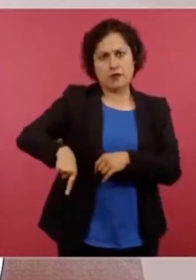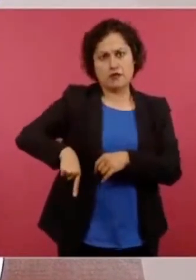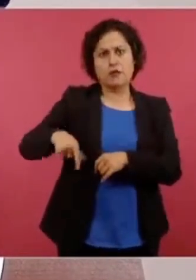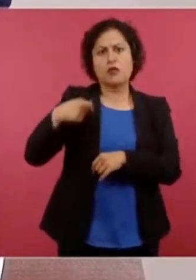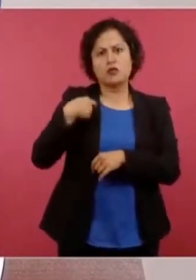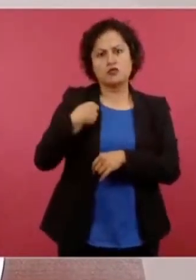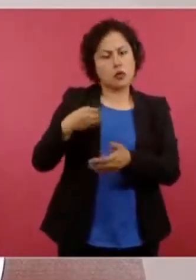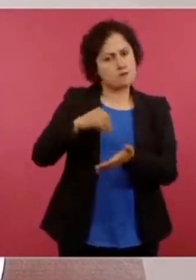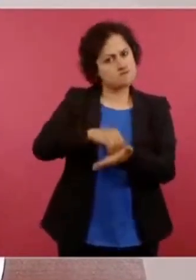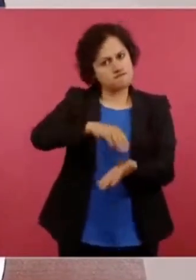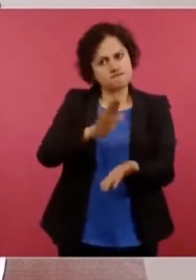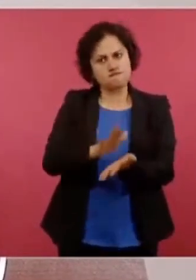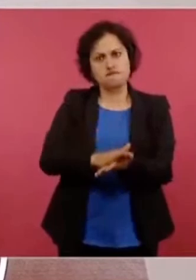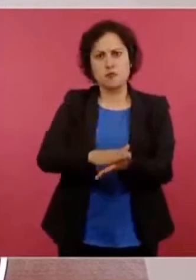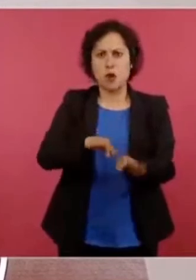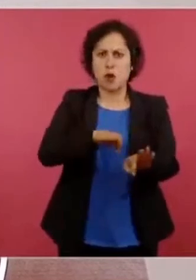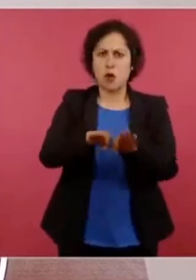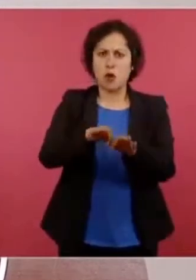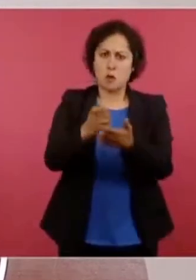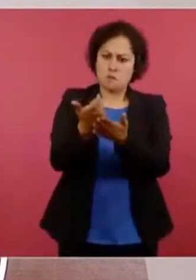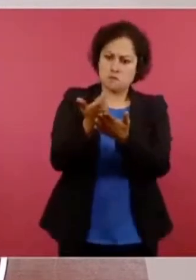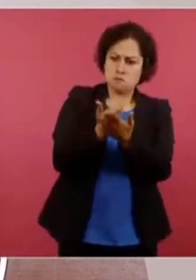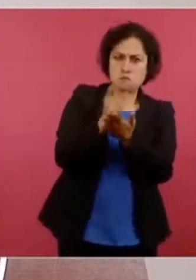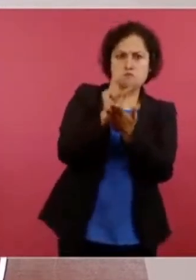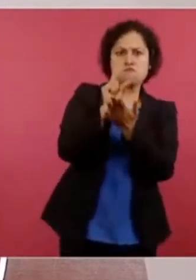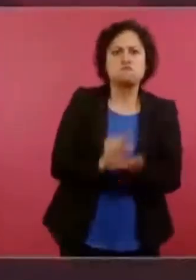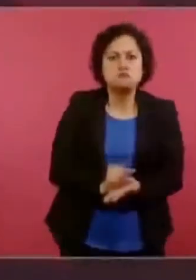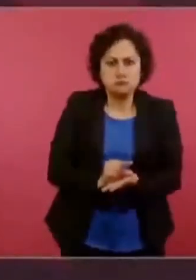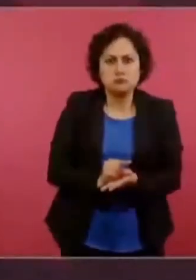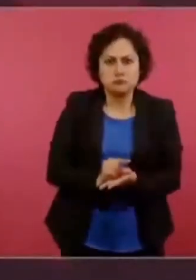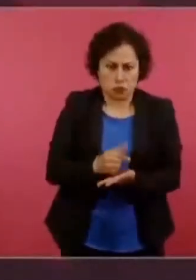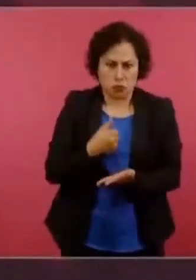jefe de gobierno. Pero no solo eso, ganaba yo